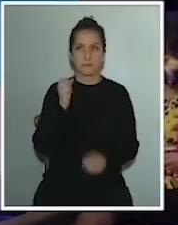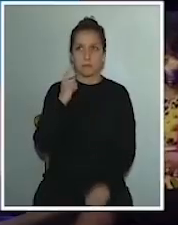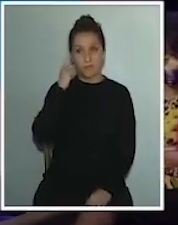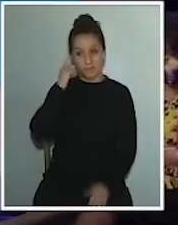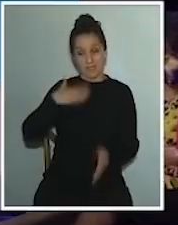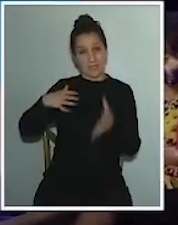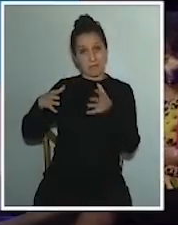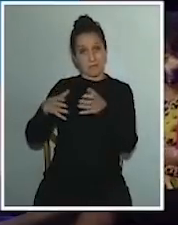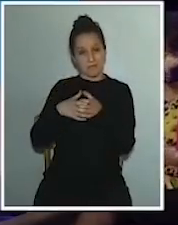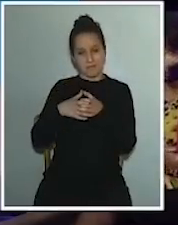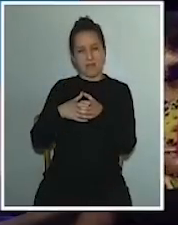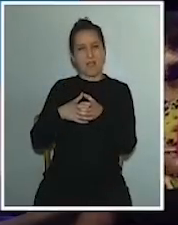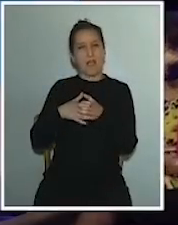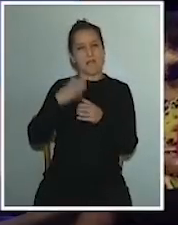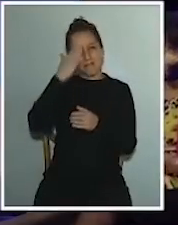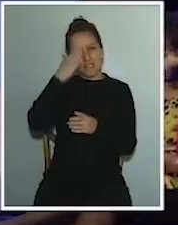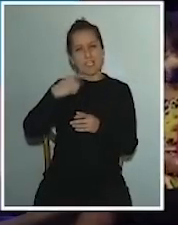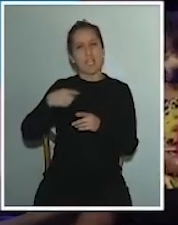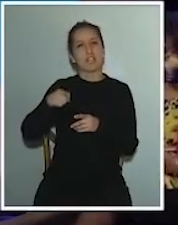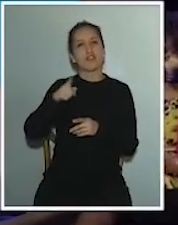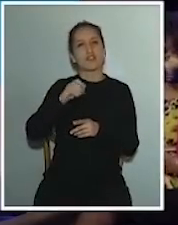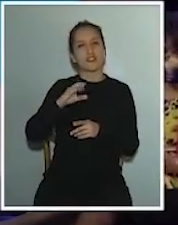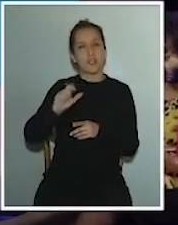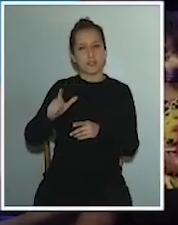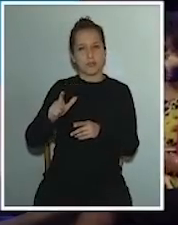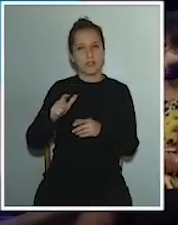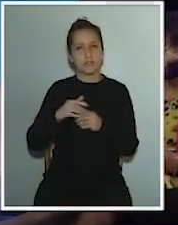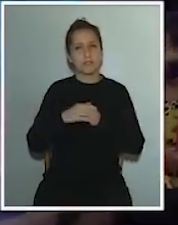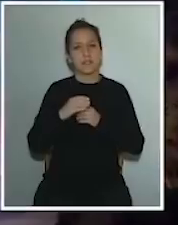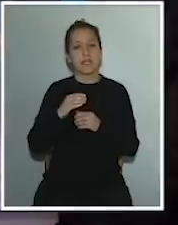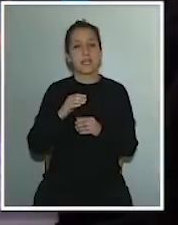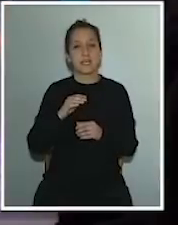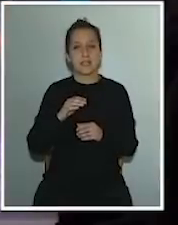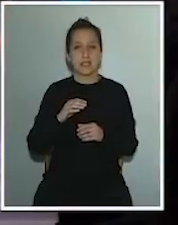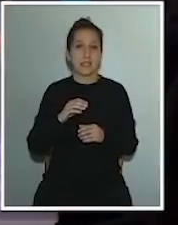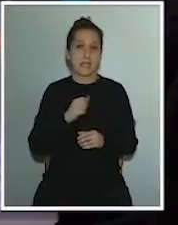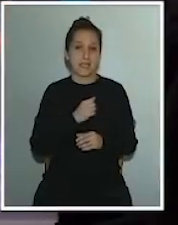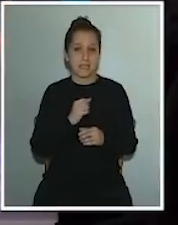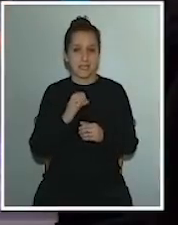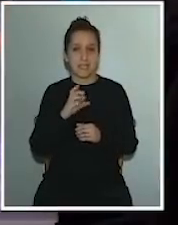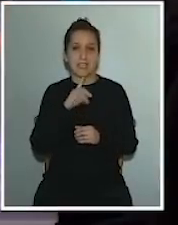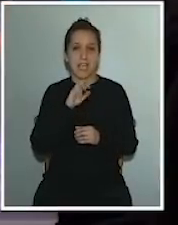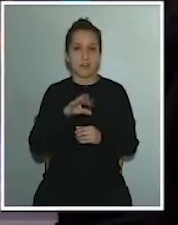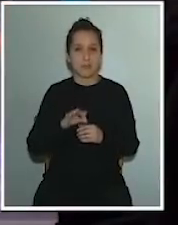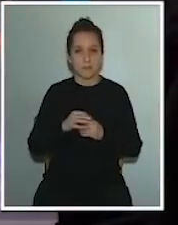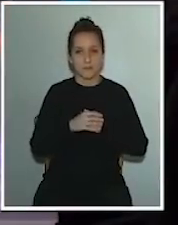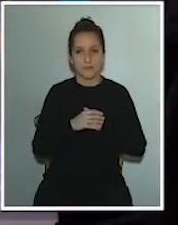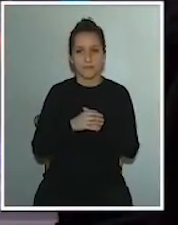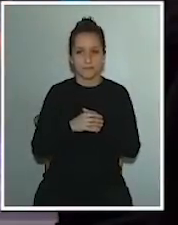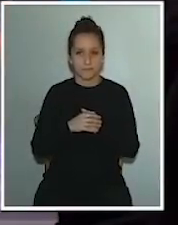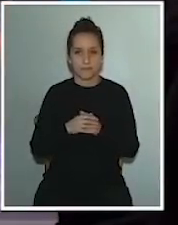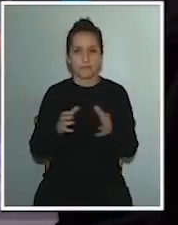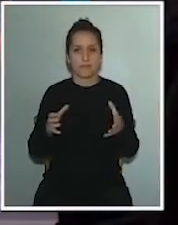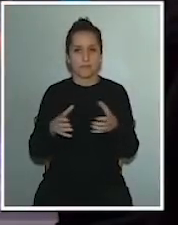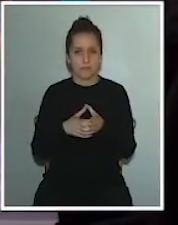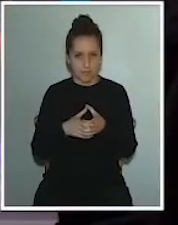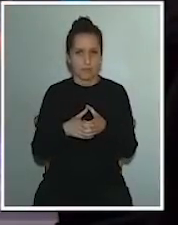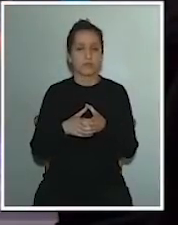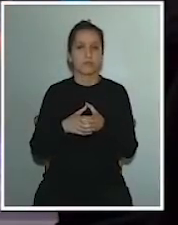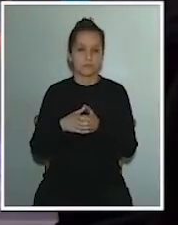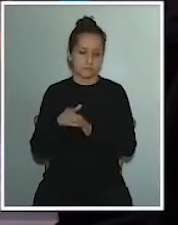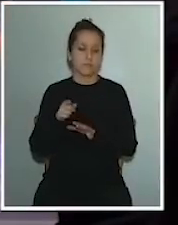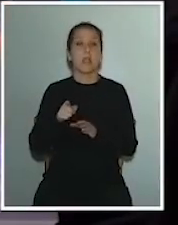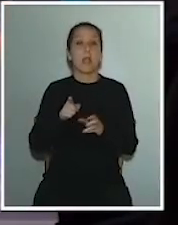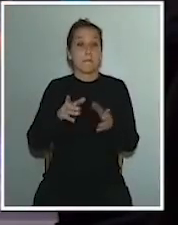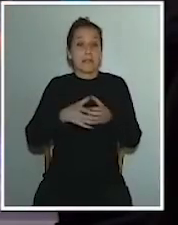el pacto frente social cristiano Porque si bien soy presidente del partido republicano representa un pacto que está conformado por un partido